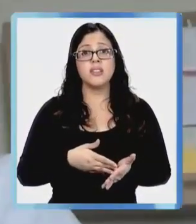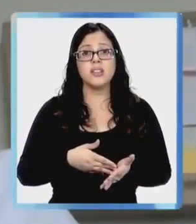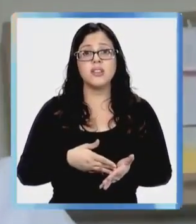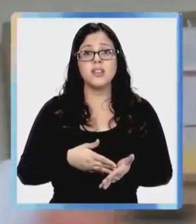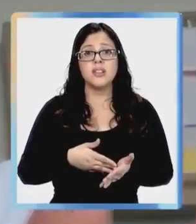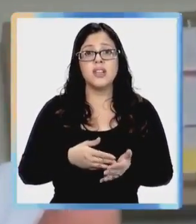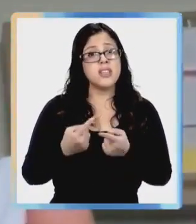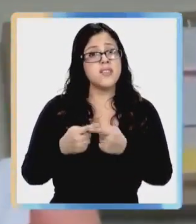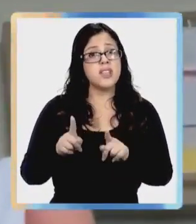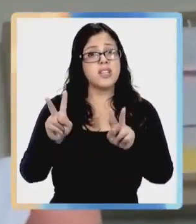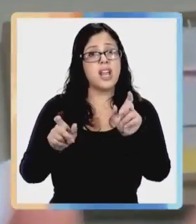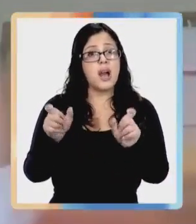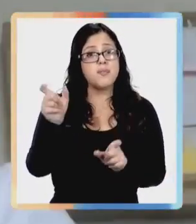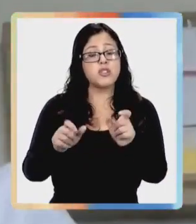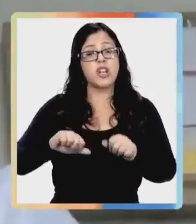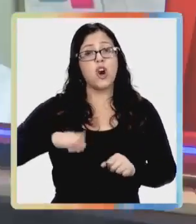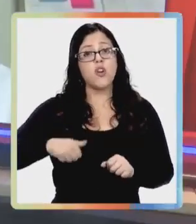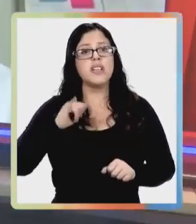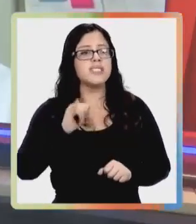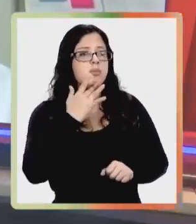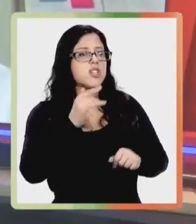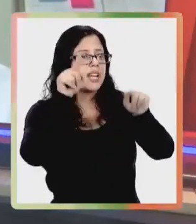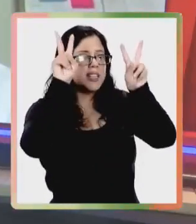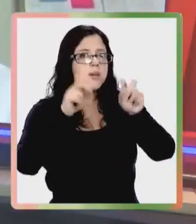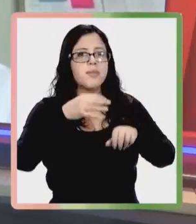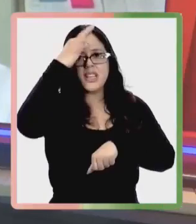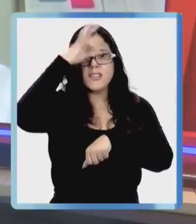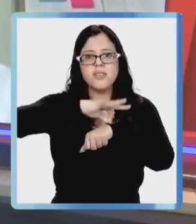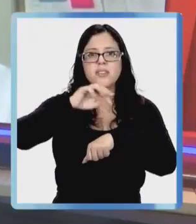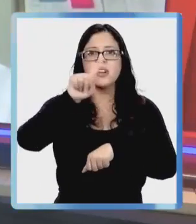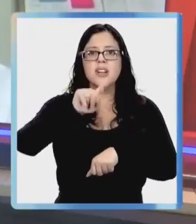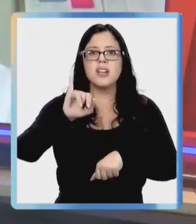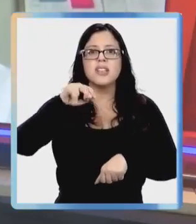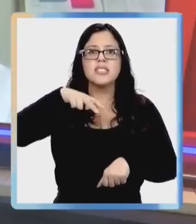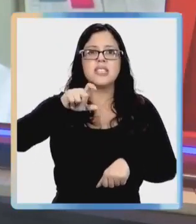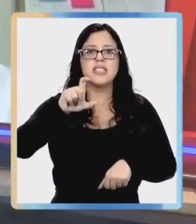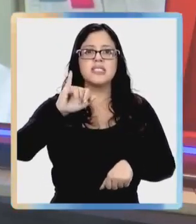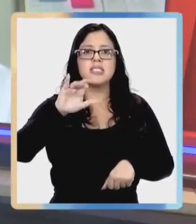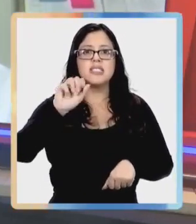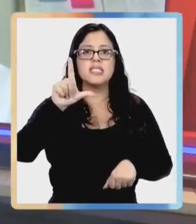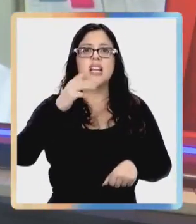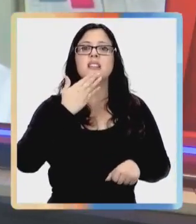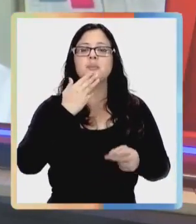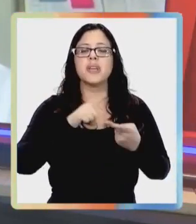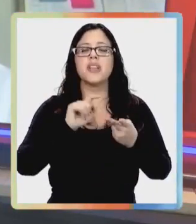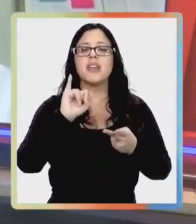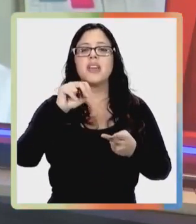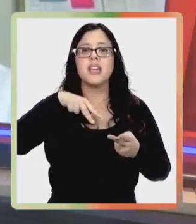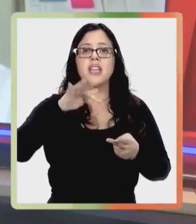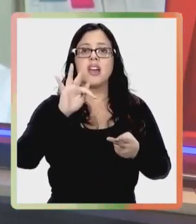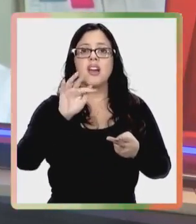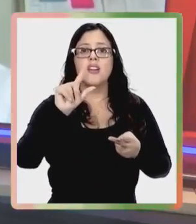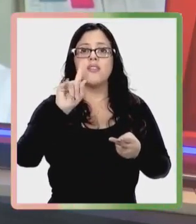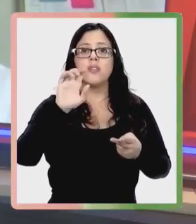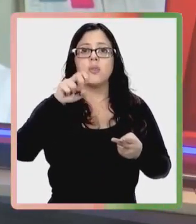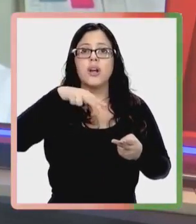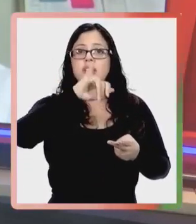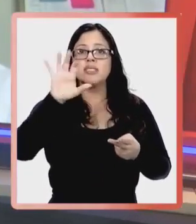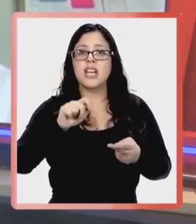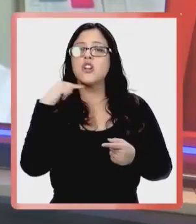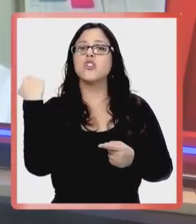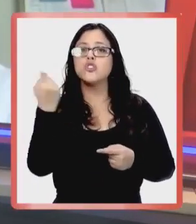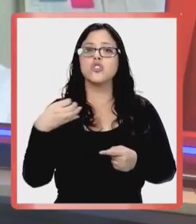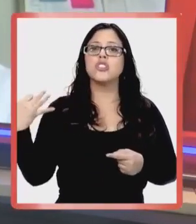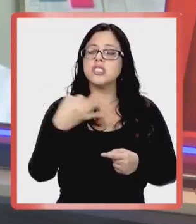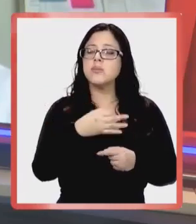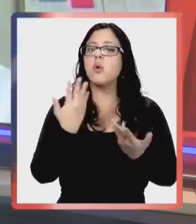que aún parece ser que somos jóvenes. Claro, porque a propósito del virus respiratorio sincicial y a propósito de la influenza que viene, nosotros decimos, virus